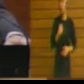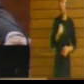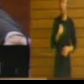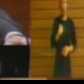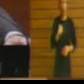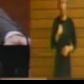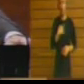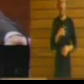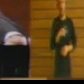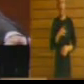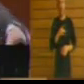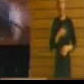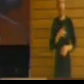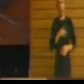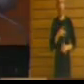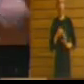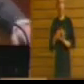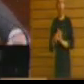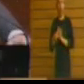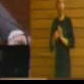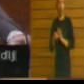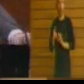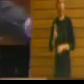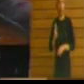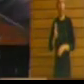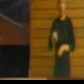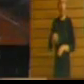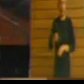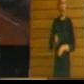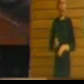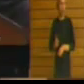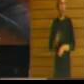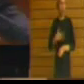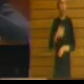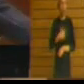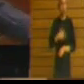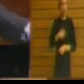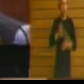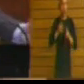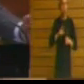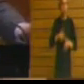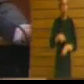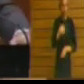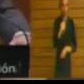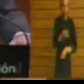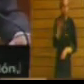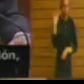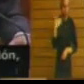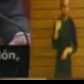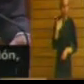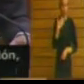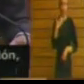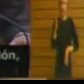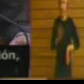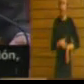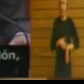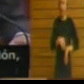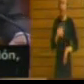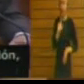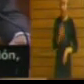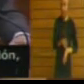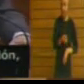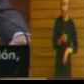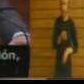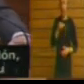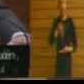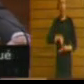no próximo a UPN, en Comisión en Educación. Y por lo tanto, si lo dice la izquierda, ¿qué no va a decir el centro. Pero